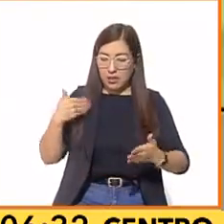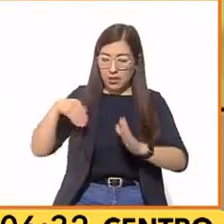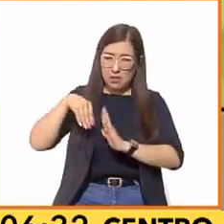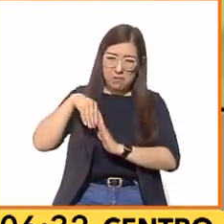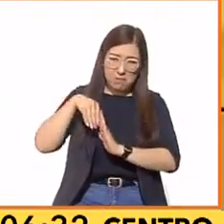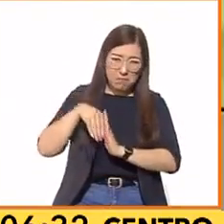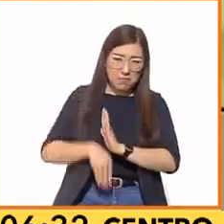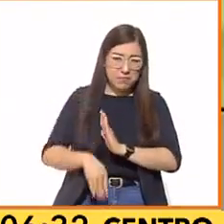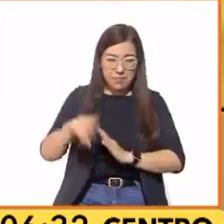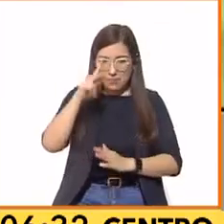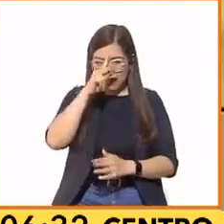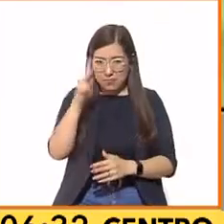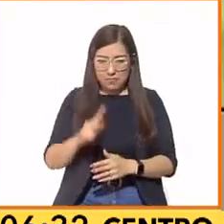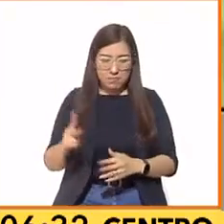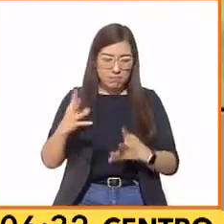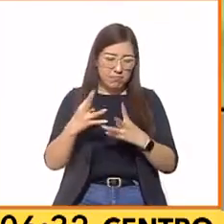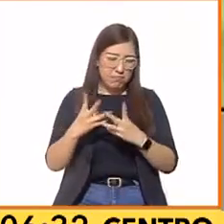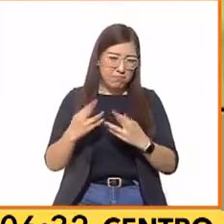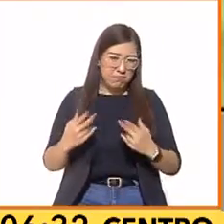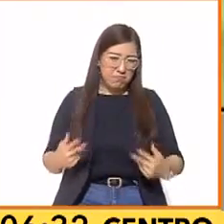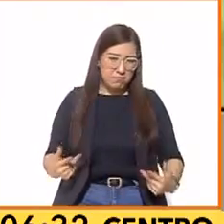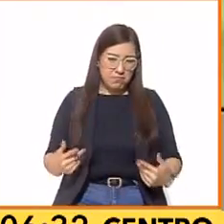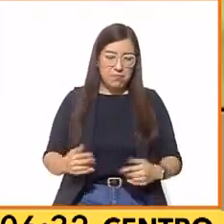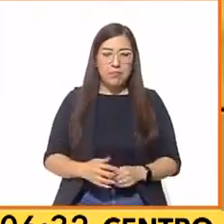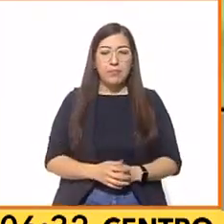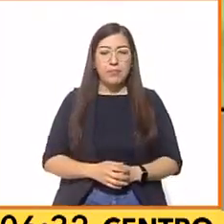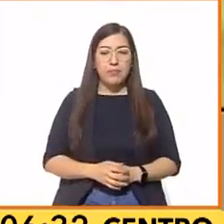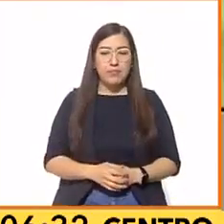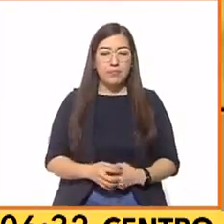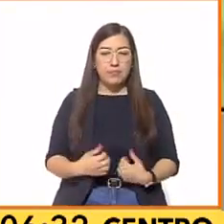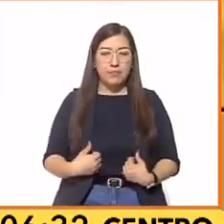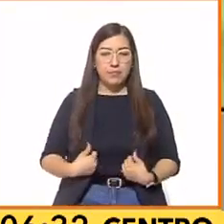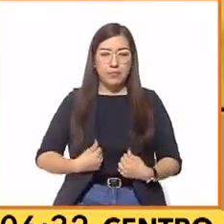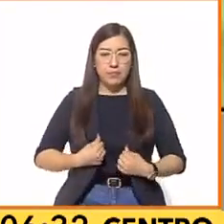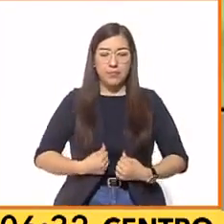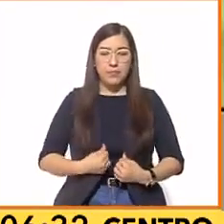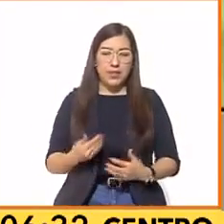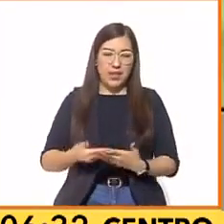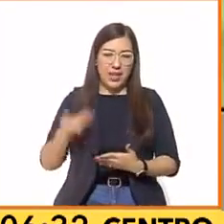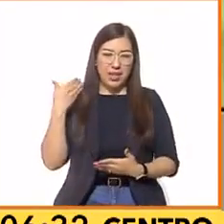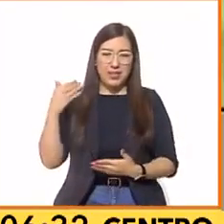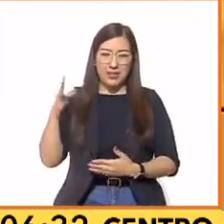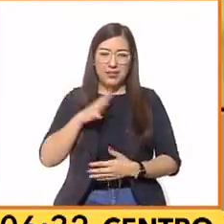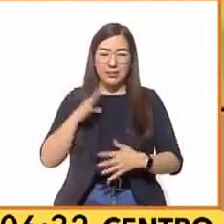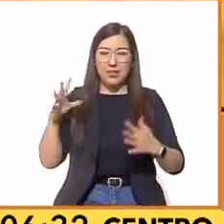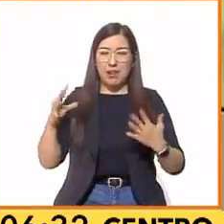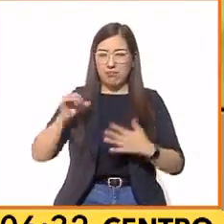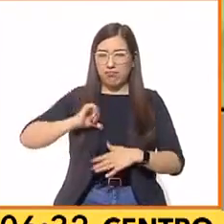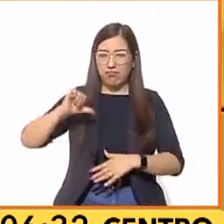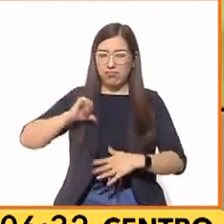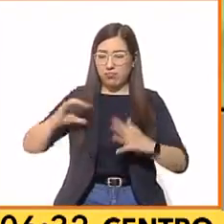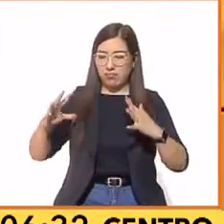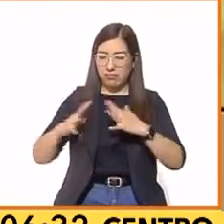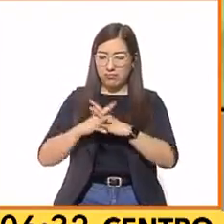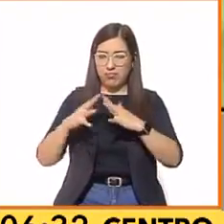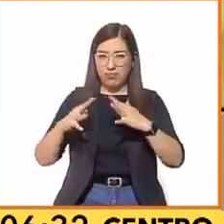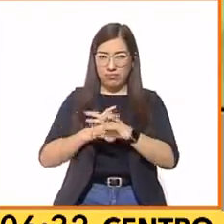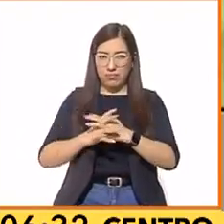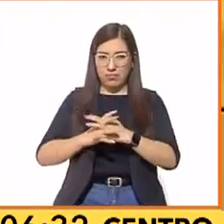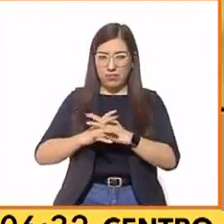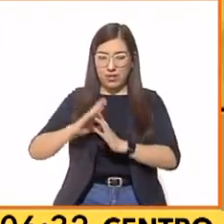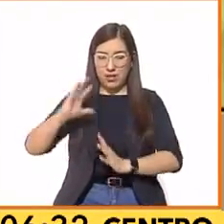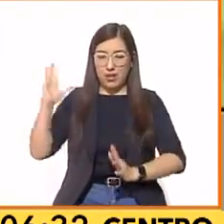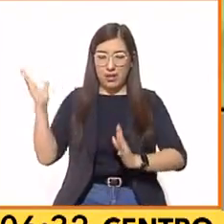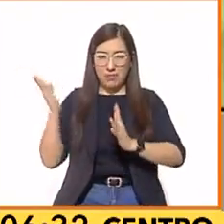se estaba deshaciendo después de la desastrosa guerra con los Estados Unidos, en donde perdimos más de la mitad del